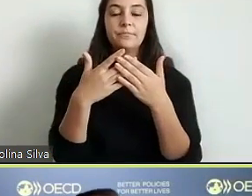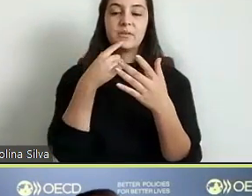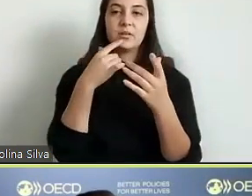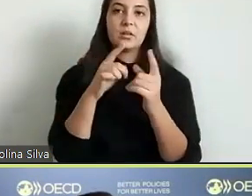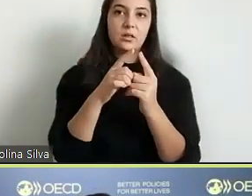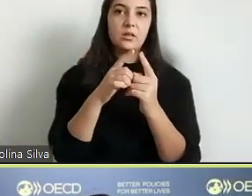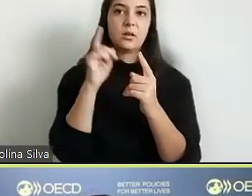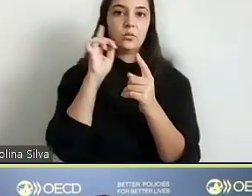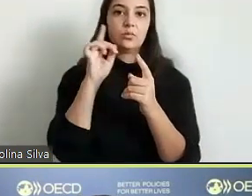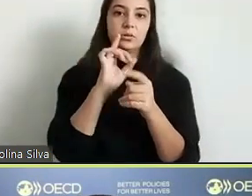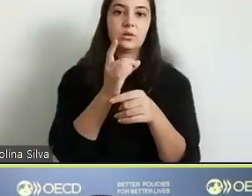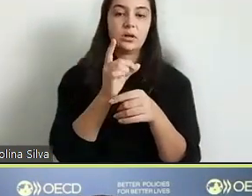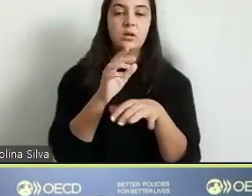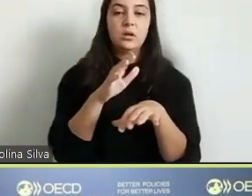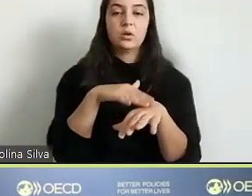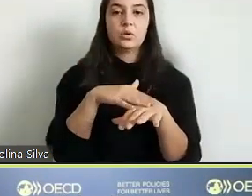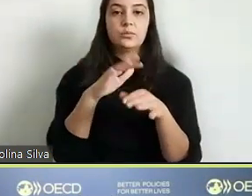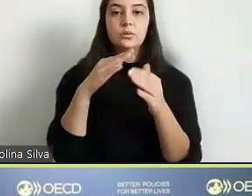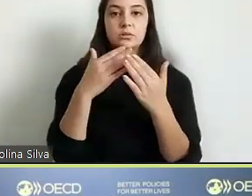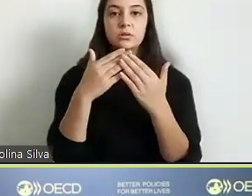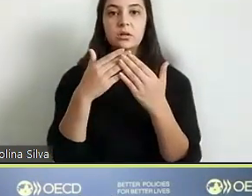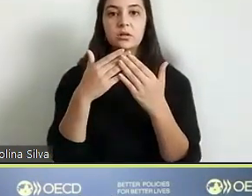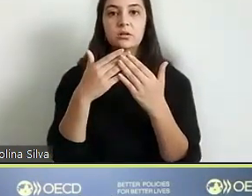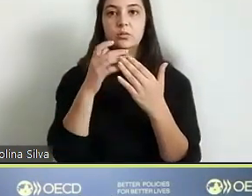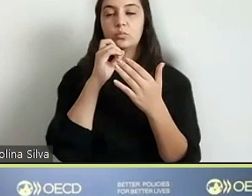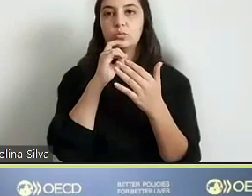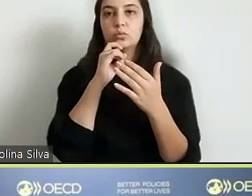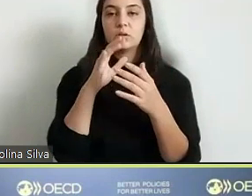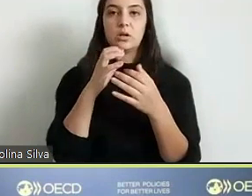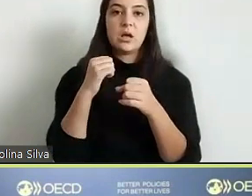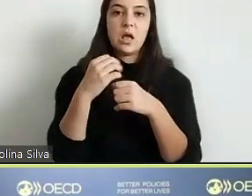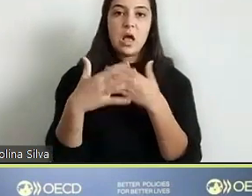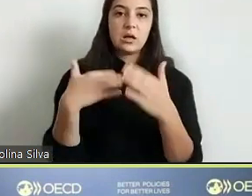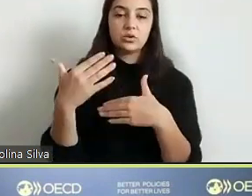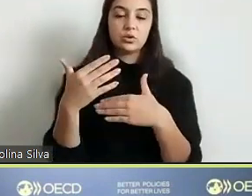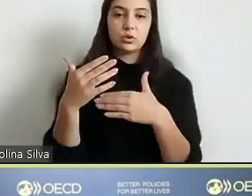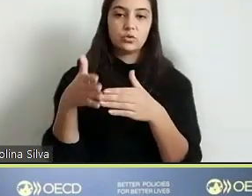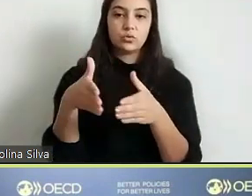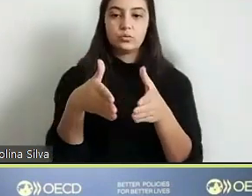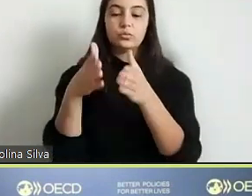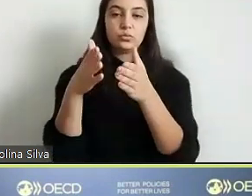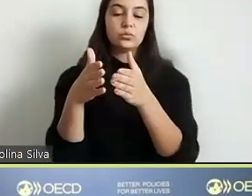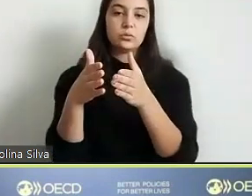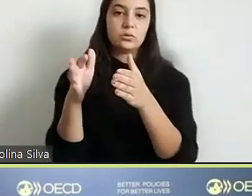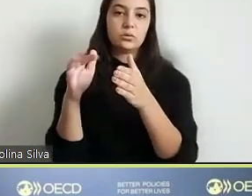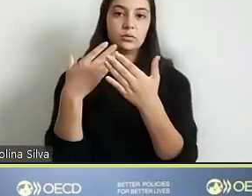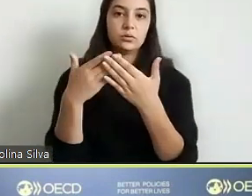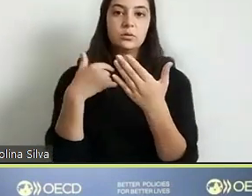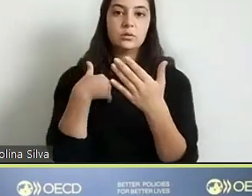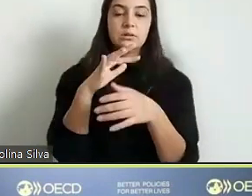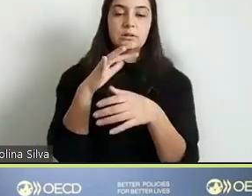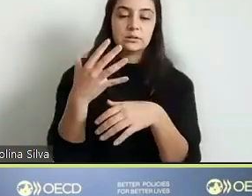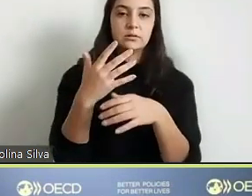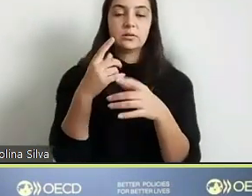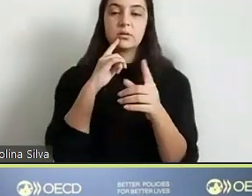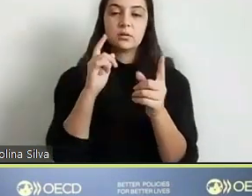fundamental porque permite poder hacer acciones orientadas basados en los inputs, en los insumos,